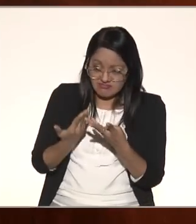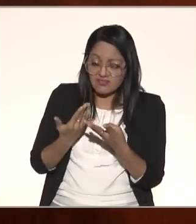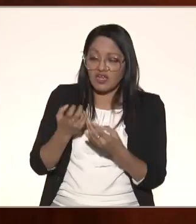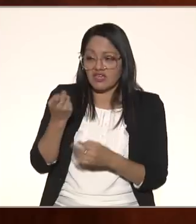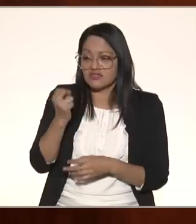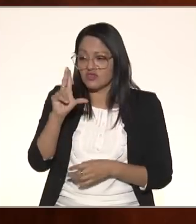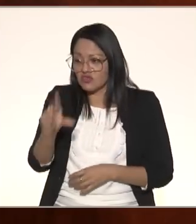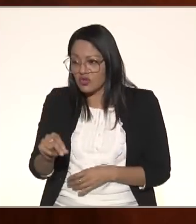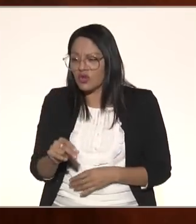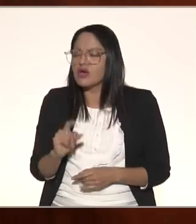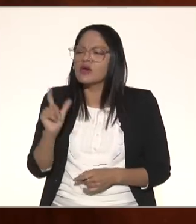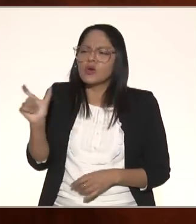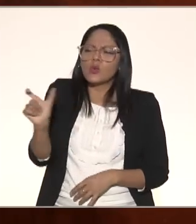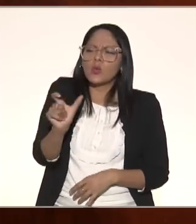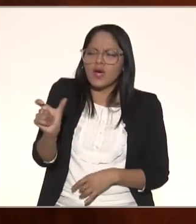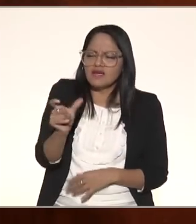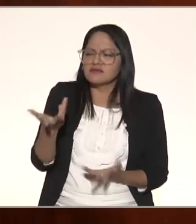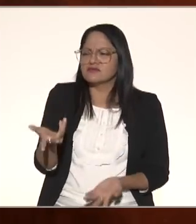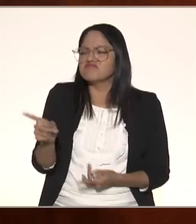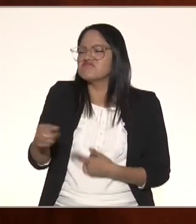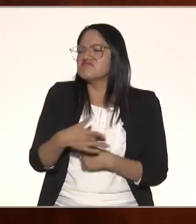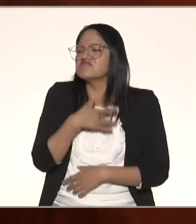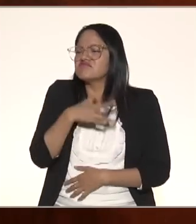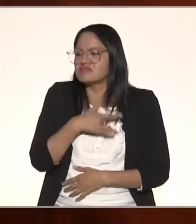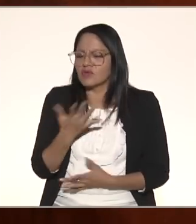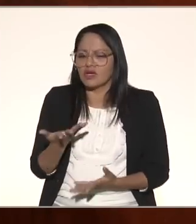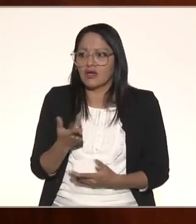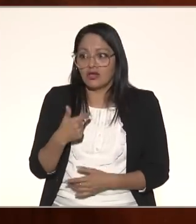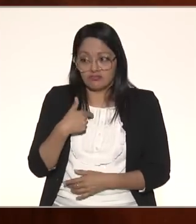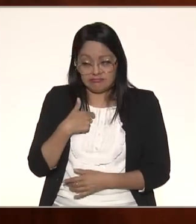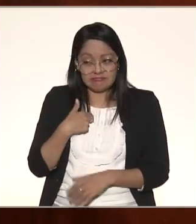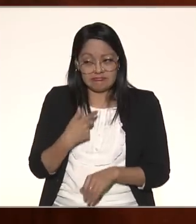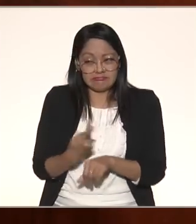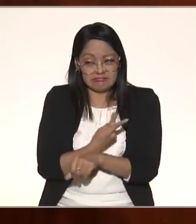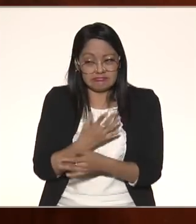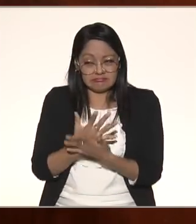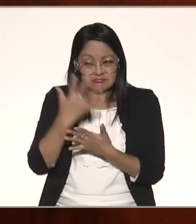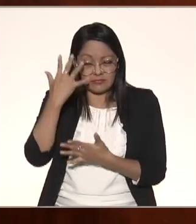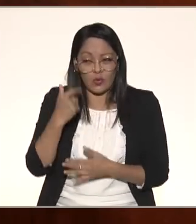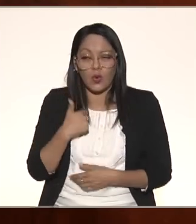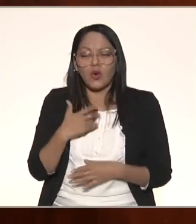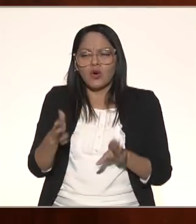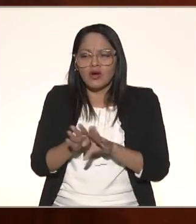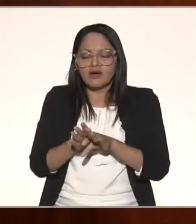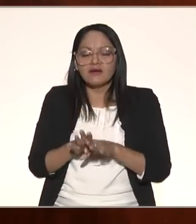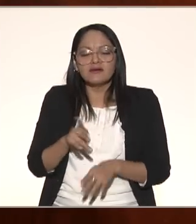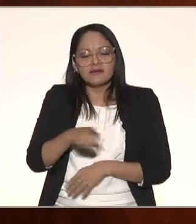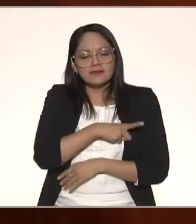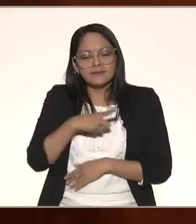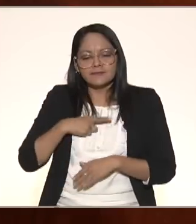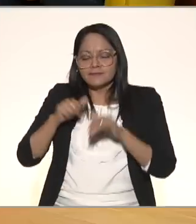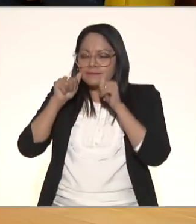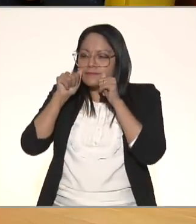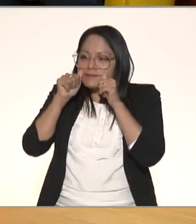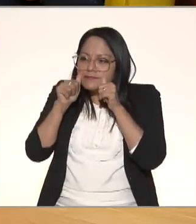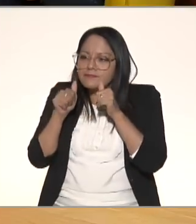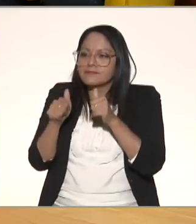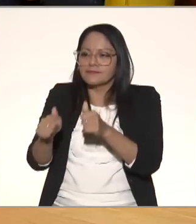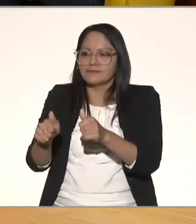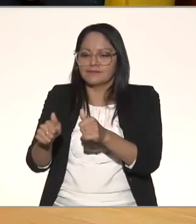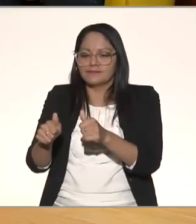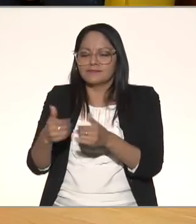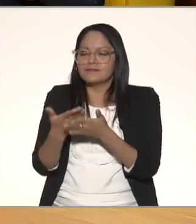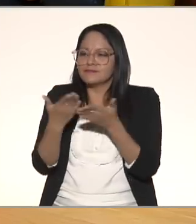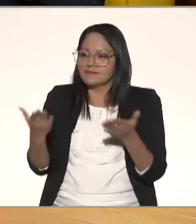cuando en qué momento me pasé no me pasé o sea creo que es tener esa atención sobre el presente